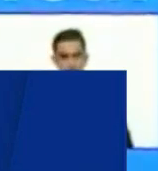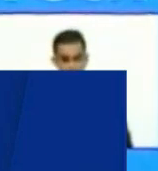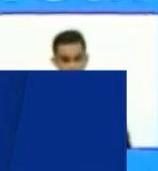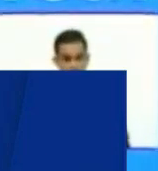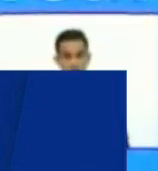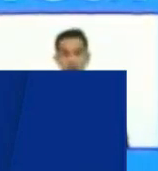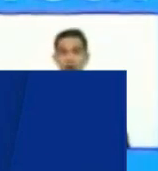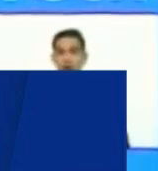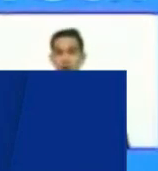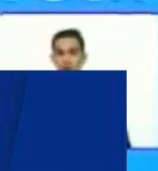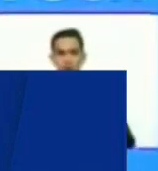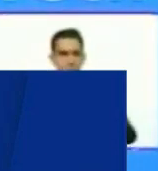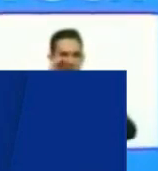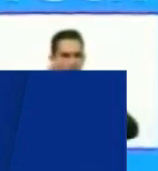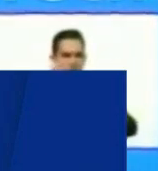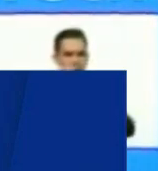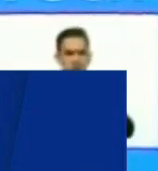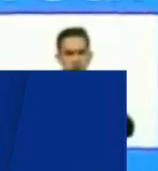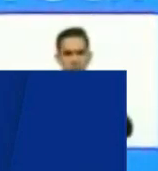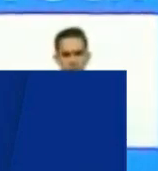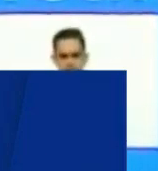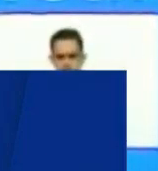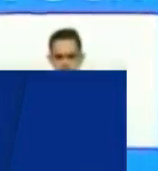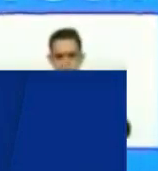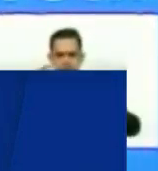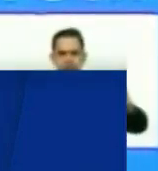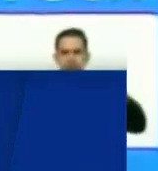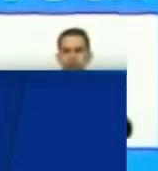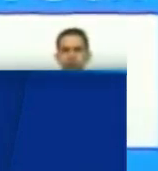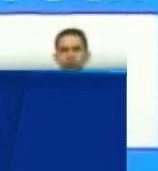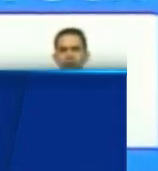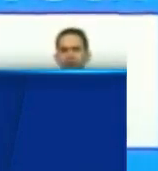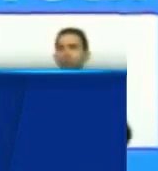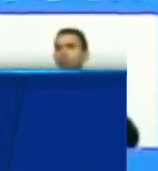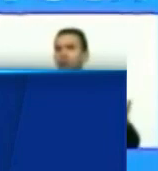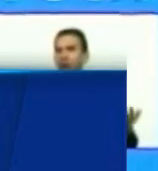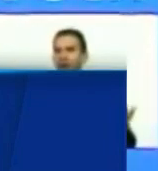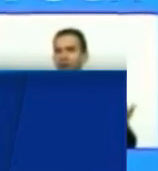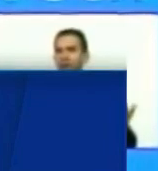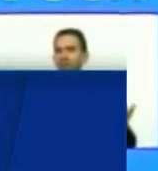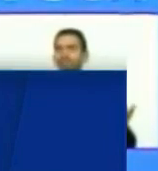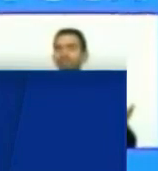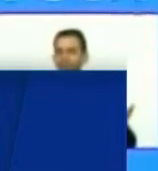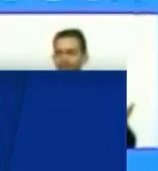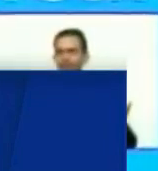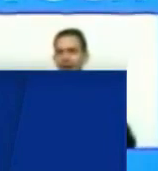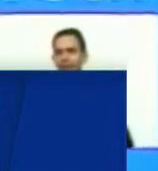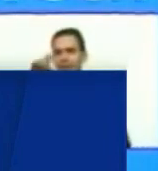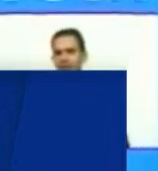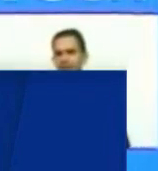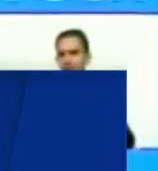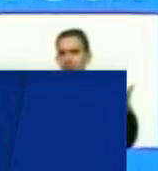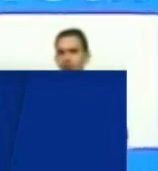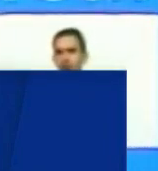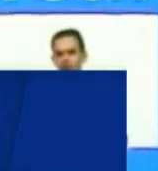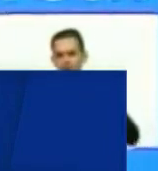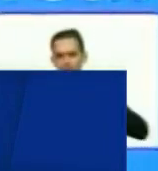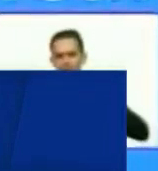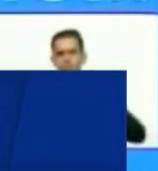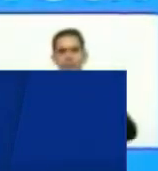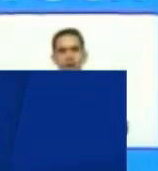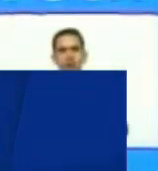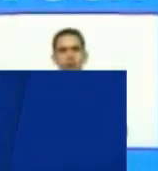estas injusticias es desarrollar un modelo económico